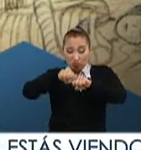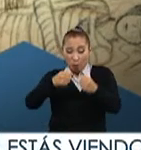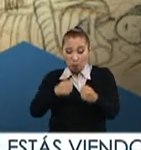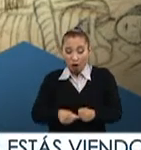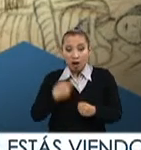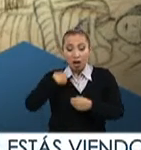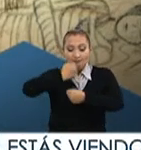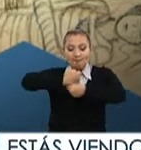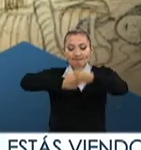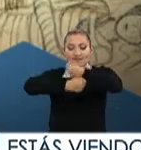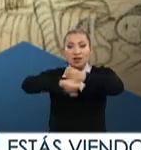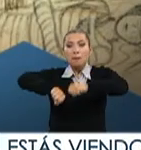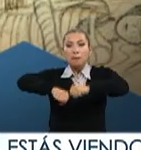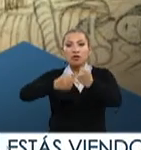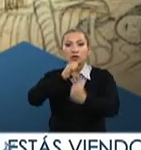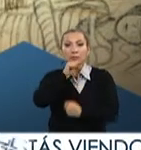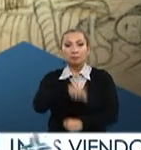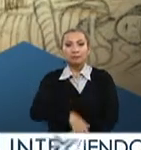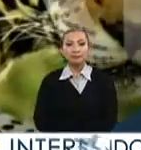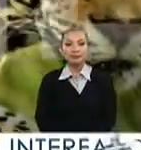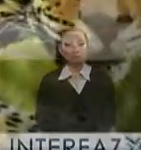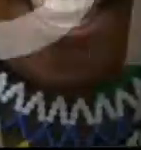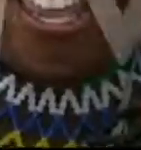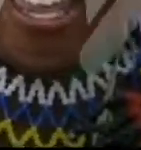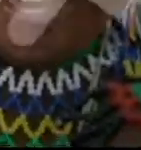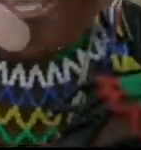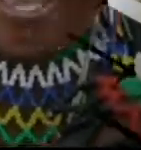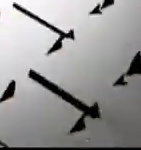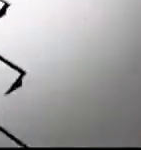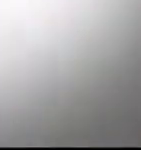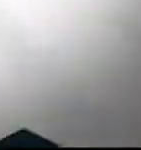y lesiones en la espina dorsal.